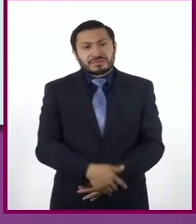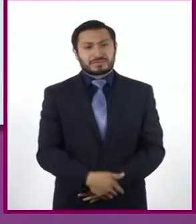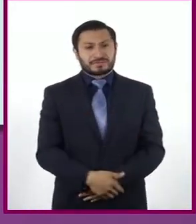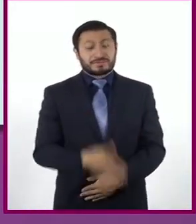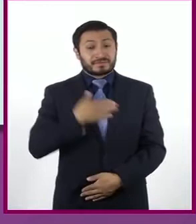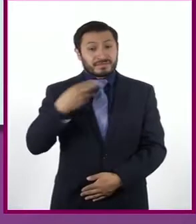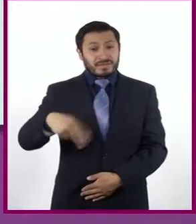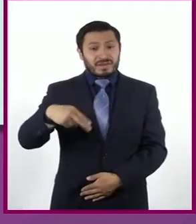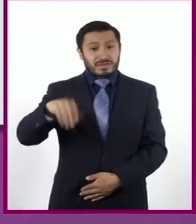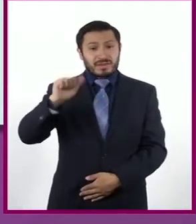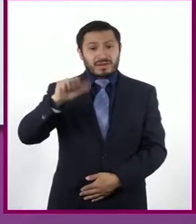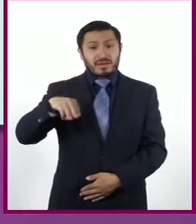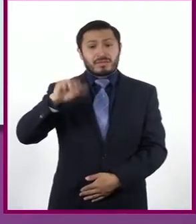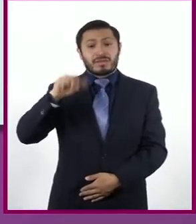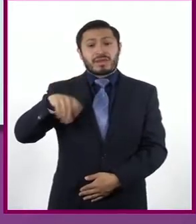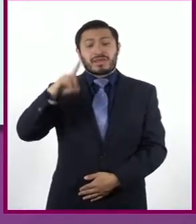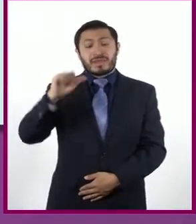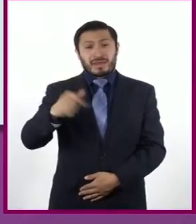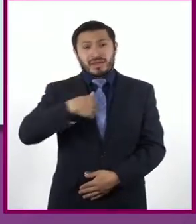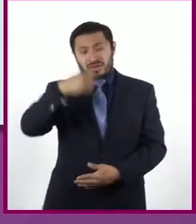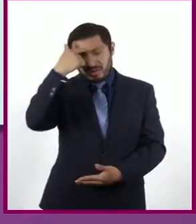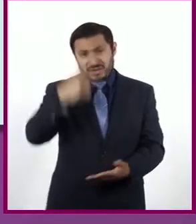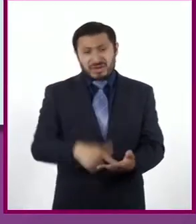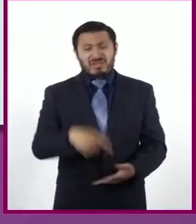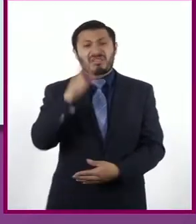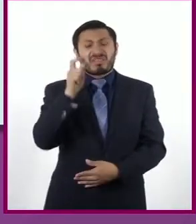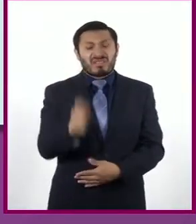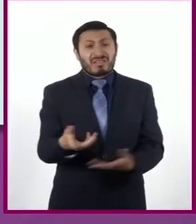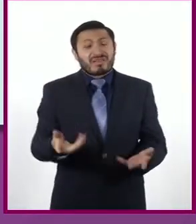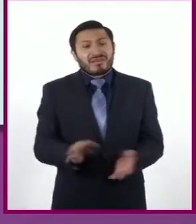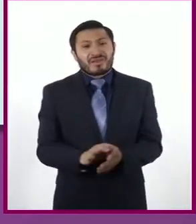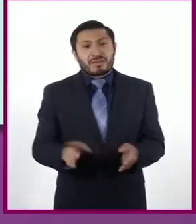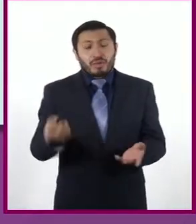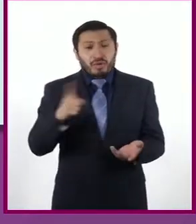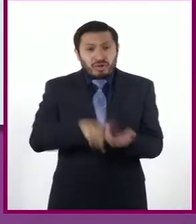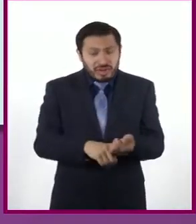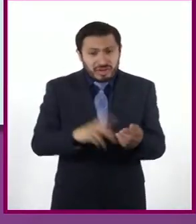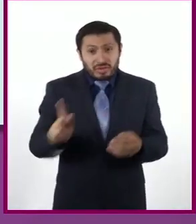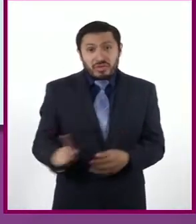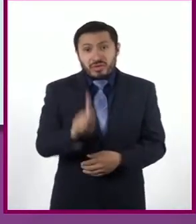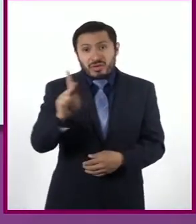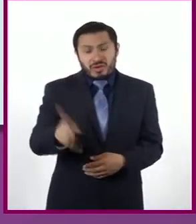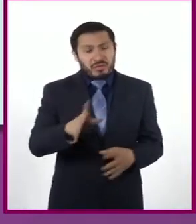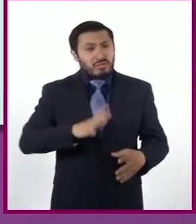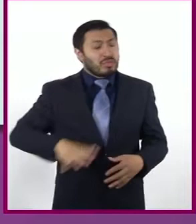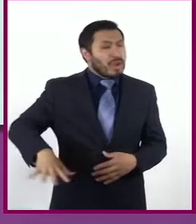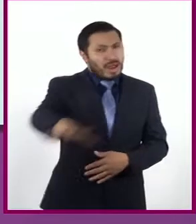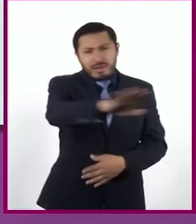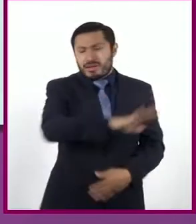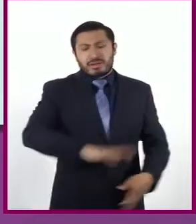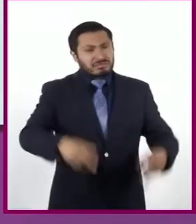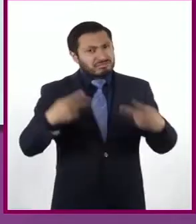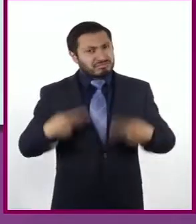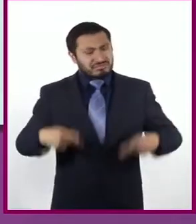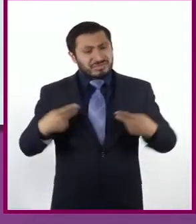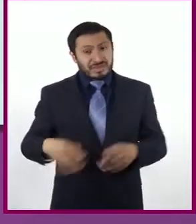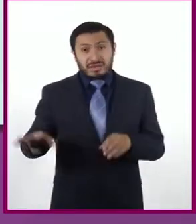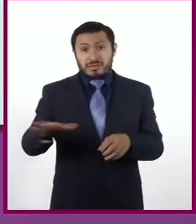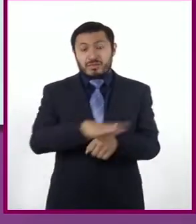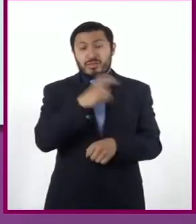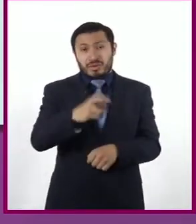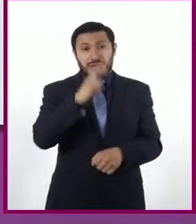Mi nombre es Amanda. Ser ciudadana significa que formas parte del pueblo con todos sus habitantes y por ello debemos seguir las